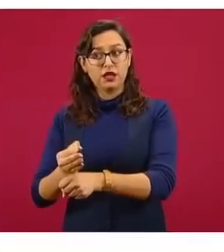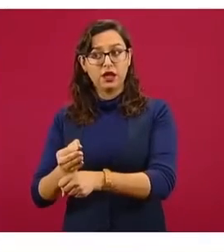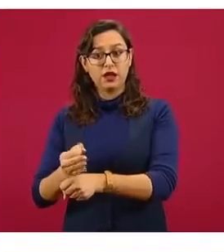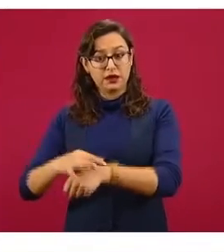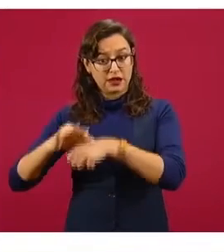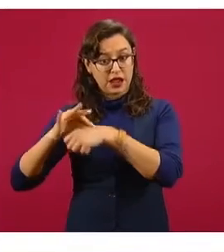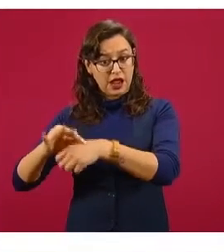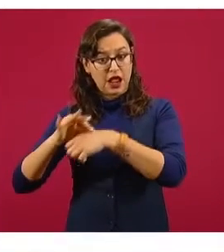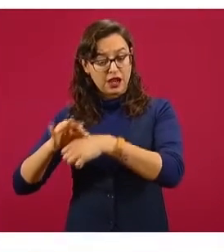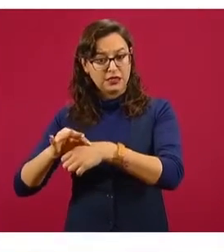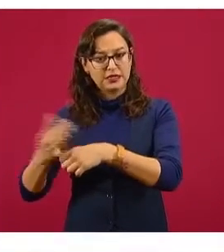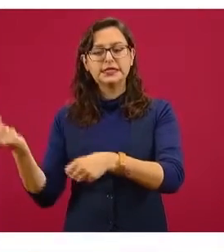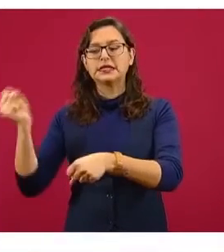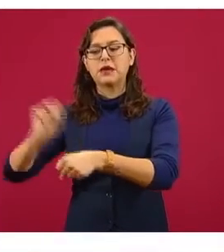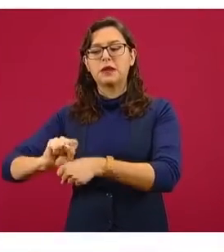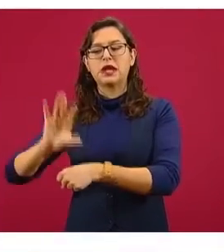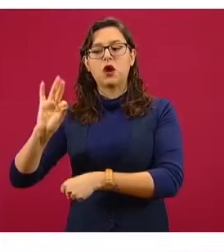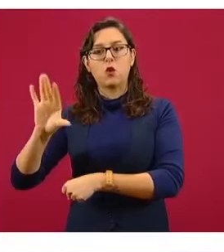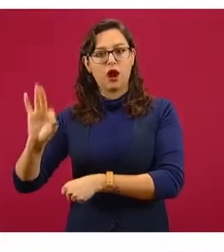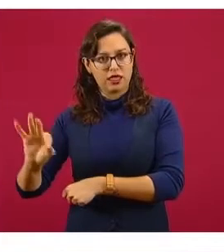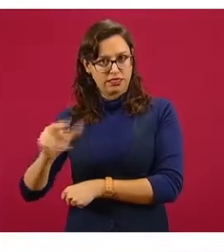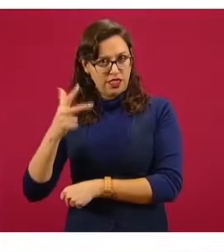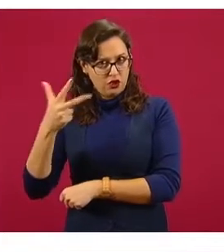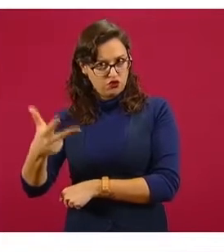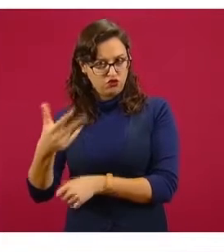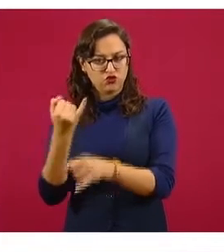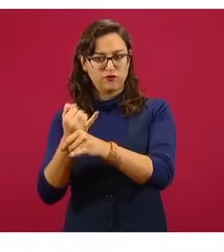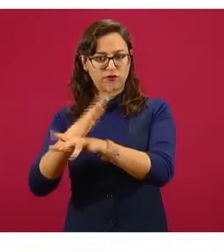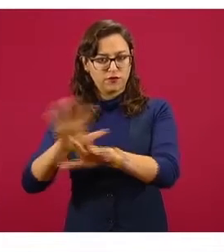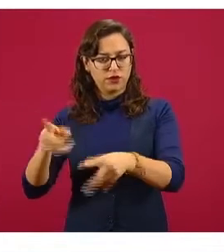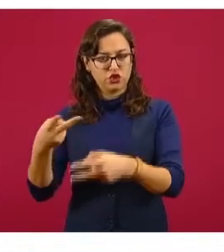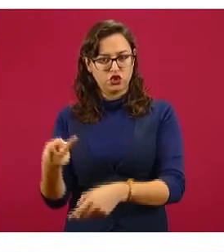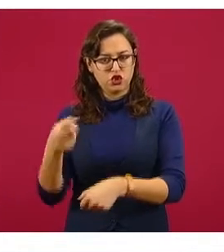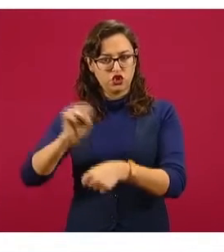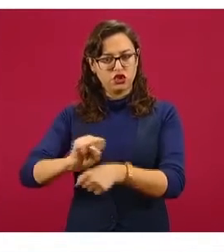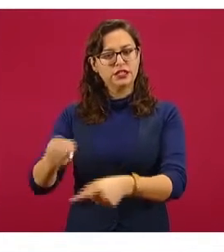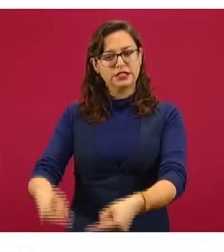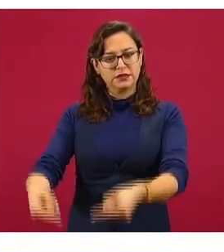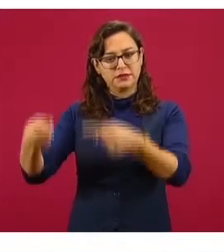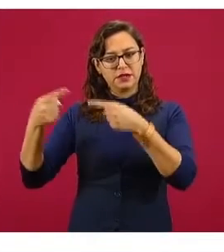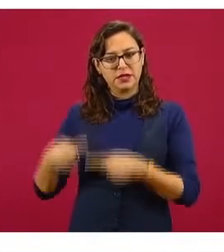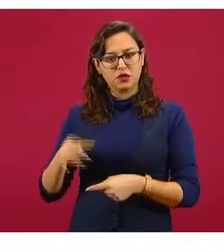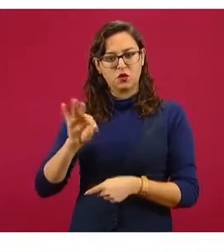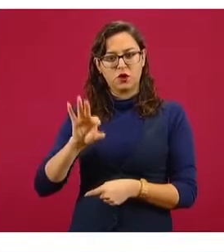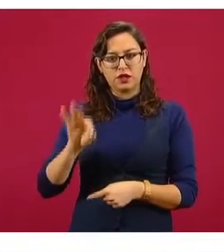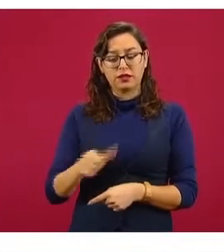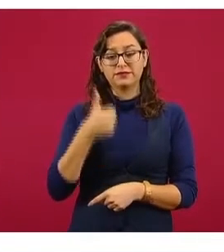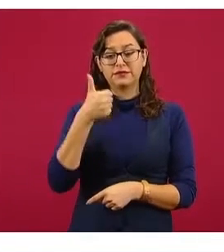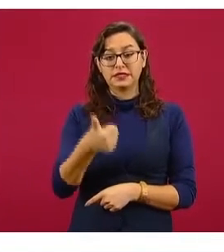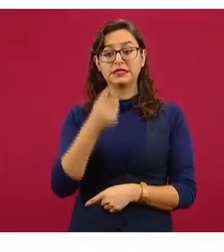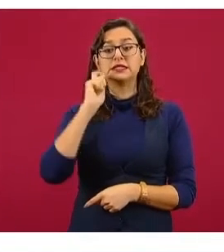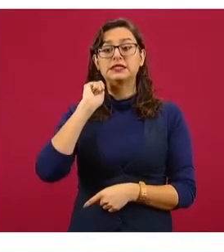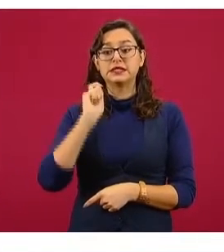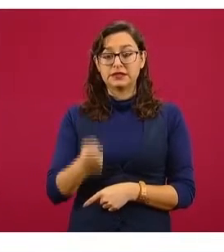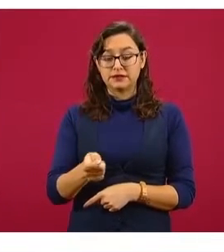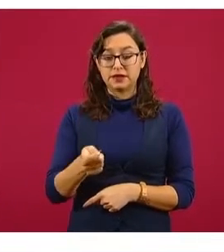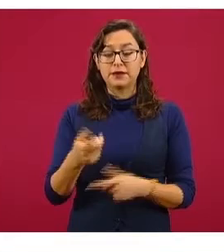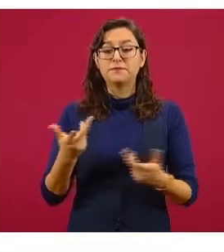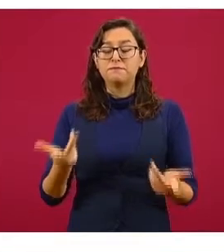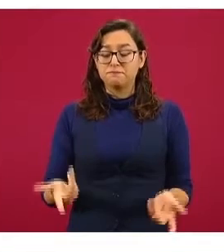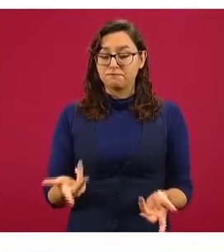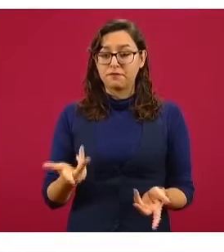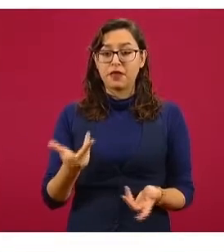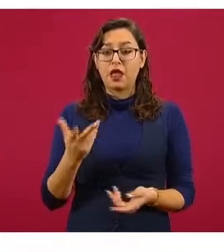48 del año, apreciamos que tenemos 45% de positividad, esto quiere decir 45 de cada